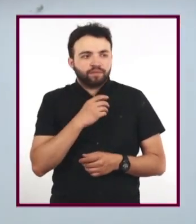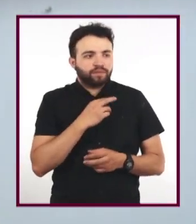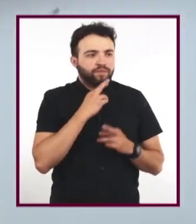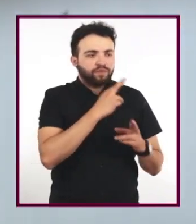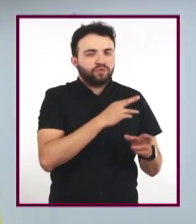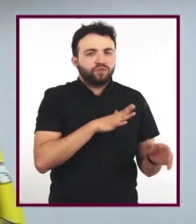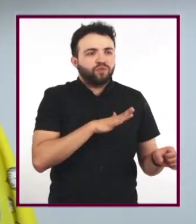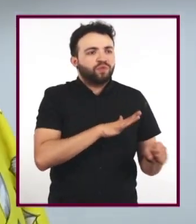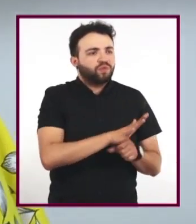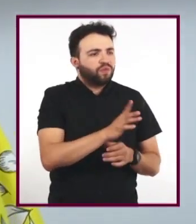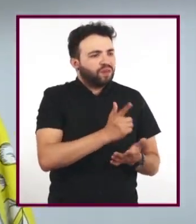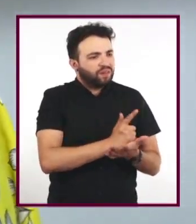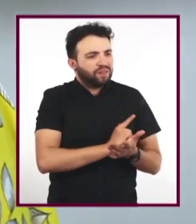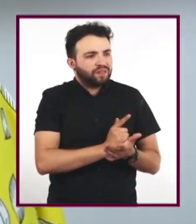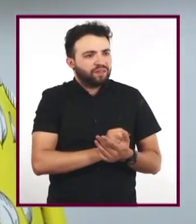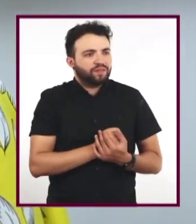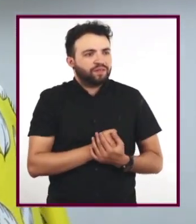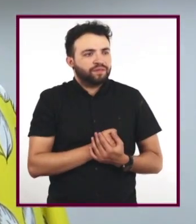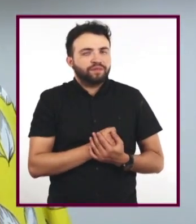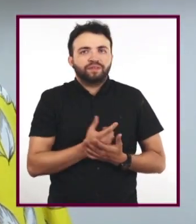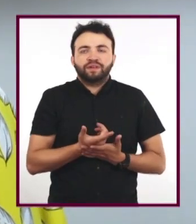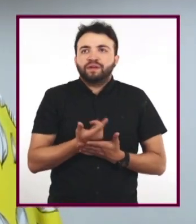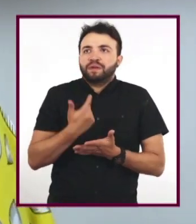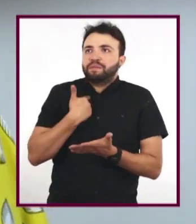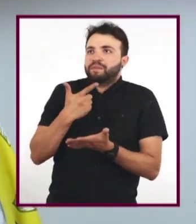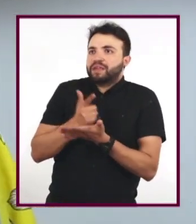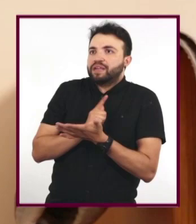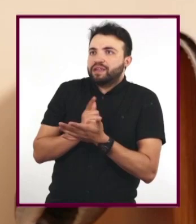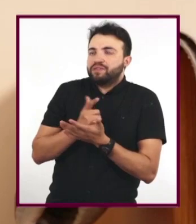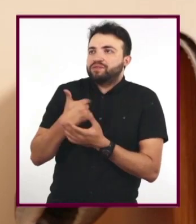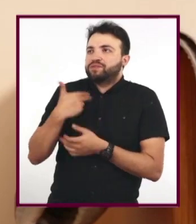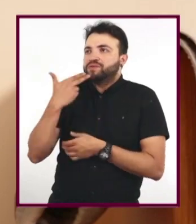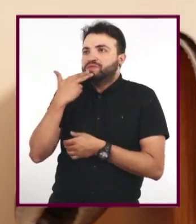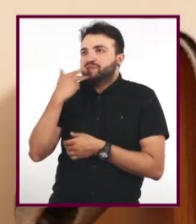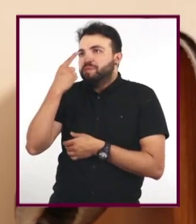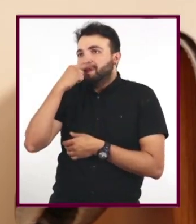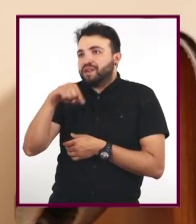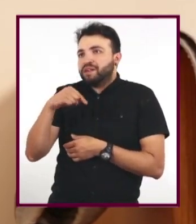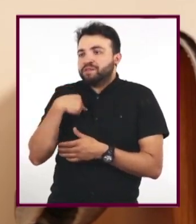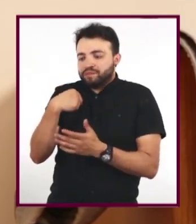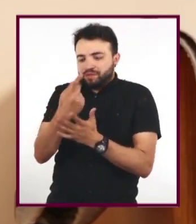¡Mi libro! ¡El que iba a usar para mi proyecto de arte!